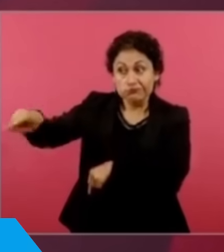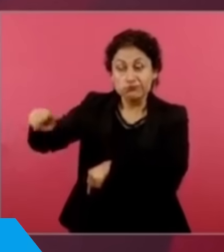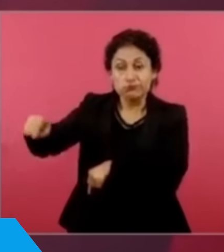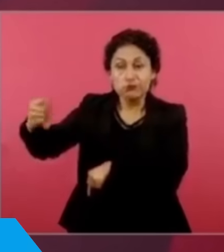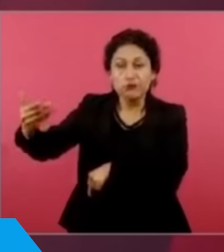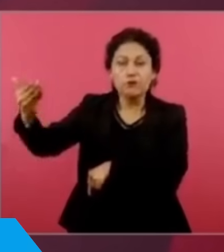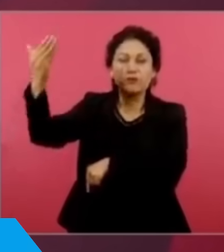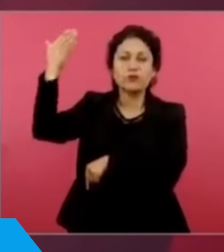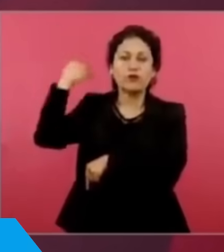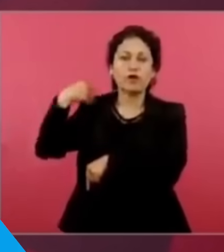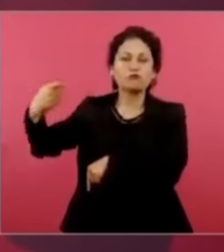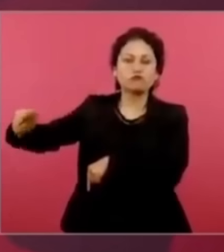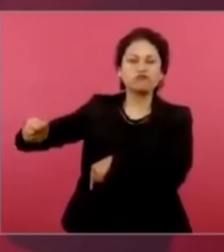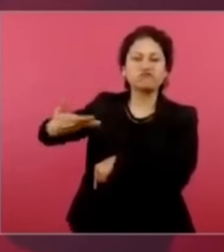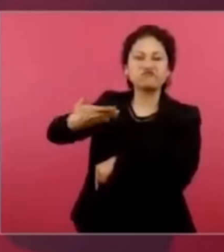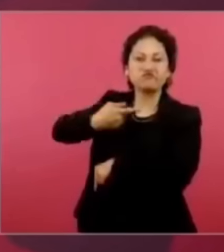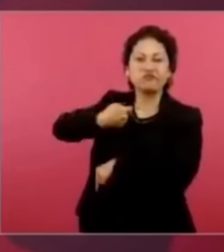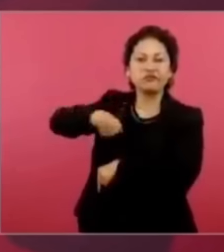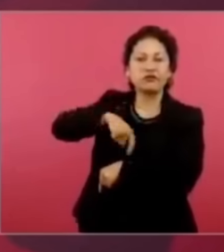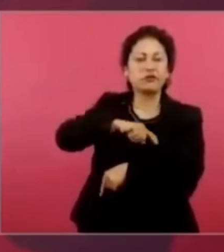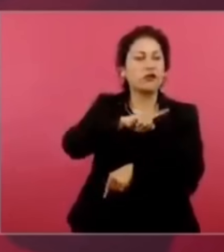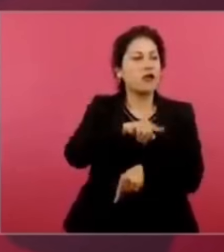tachaban de populismo,